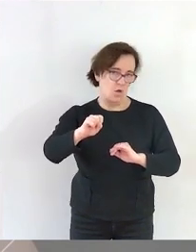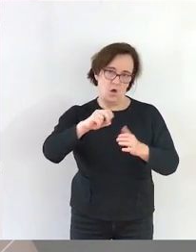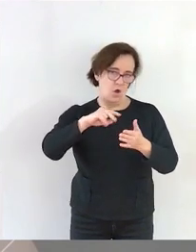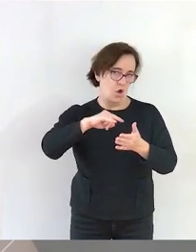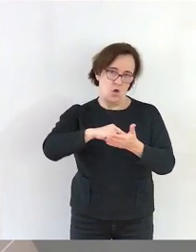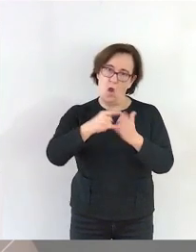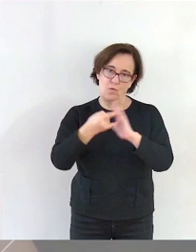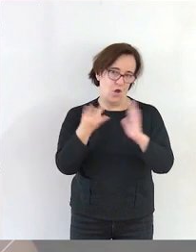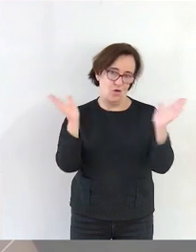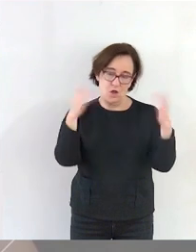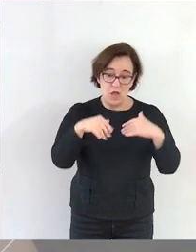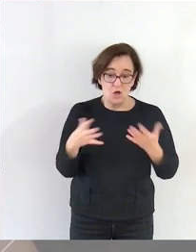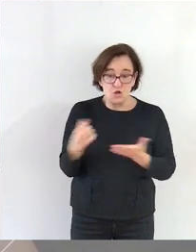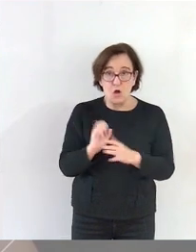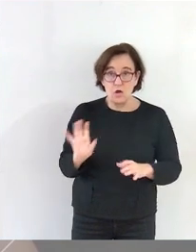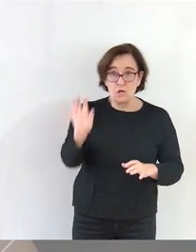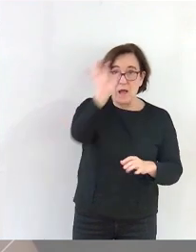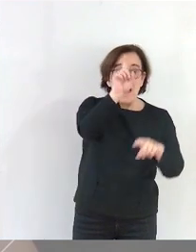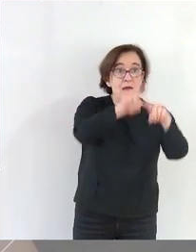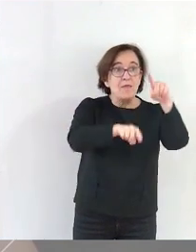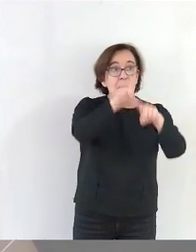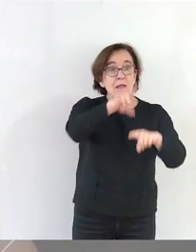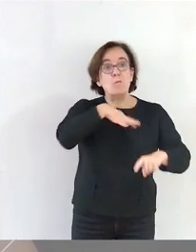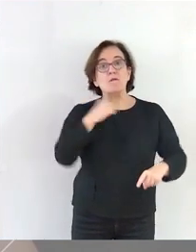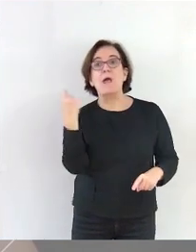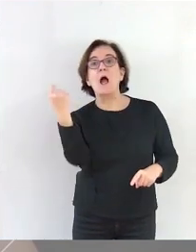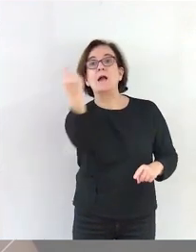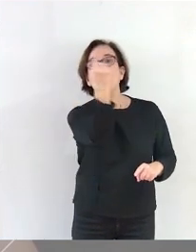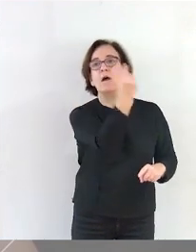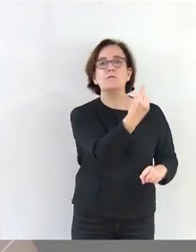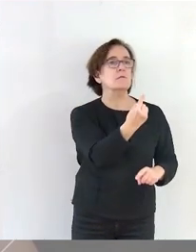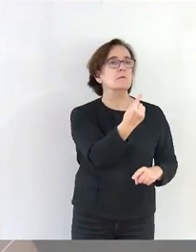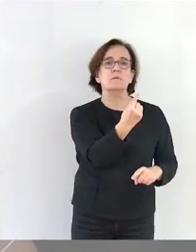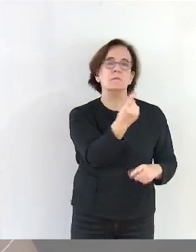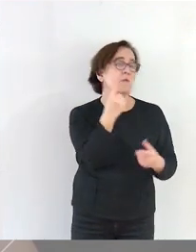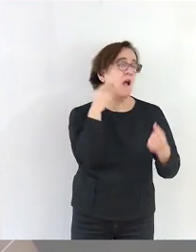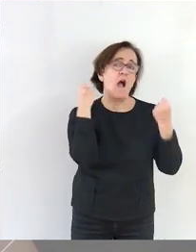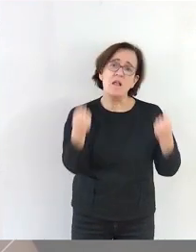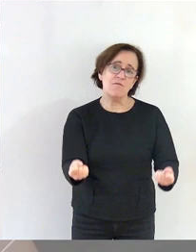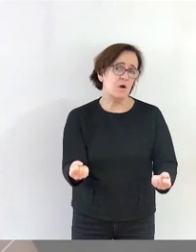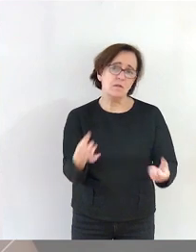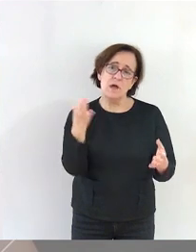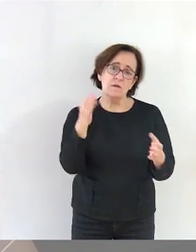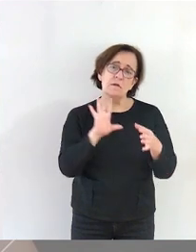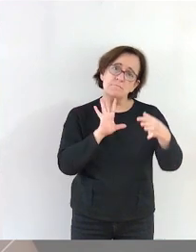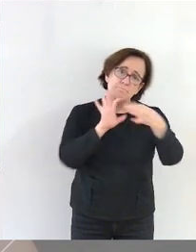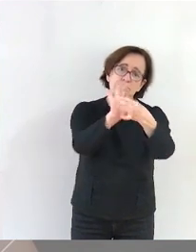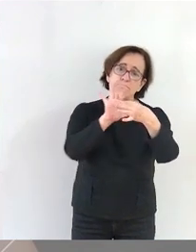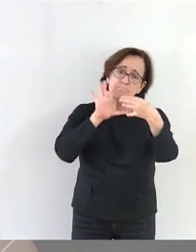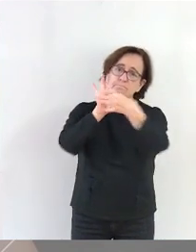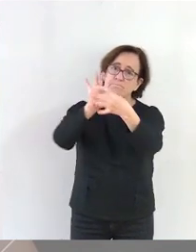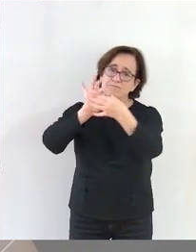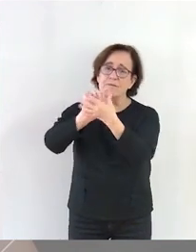eh todos los países en función de sus posibilidades no no les queda más remedio que irse alineando y